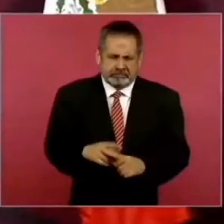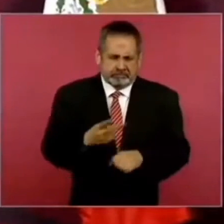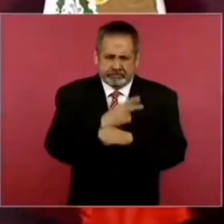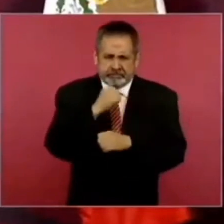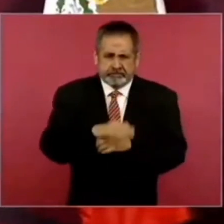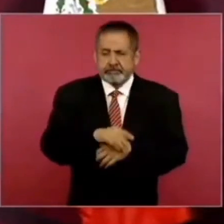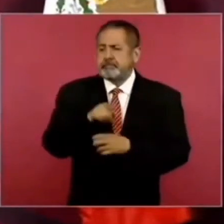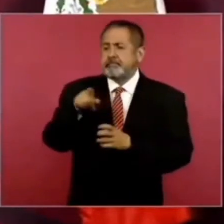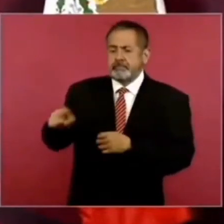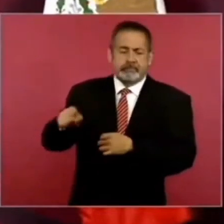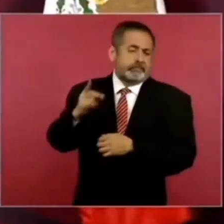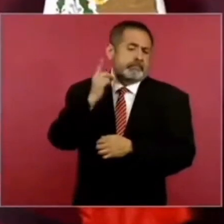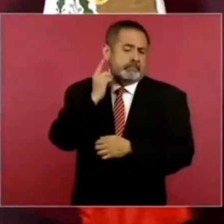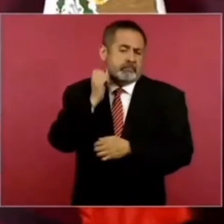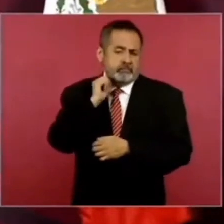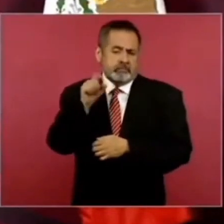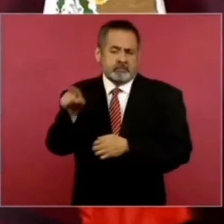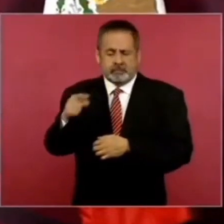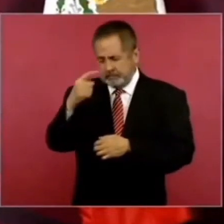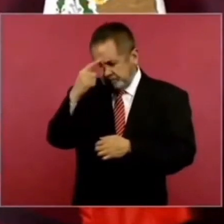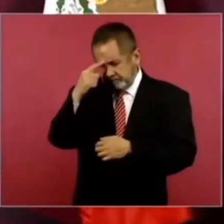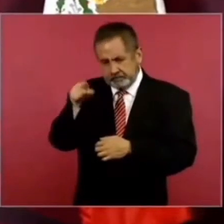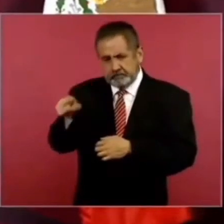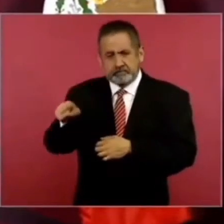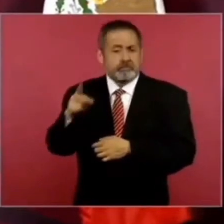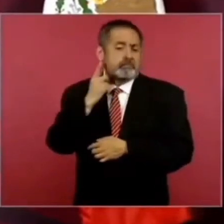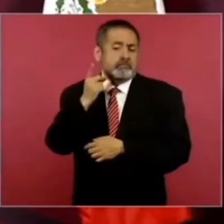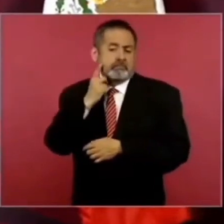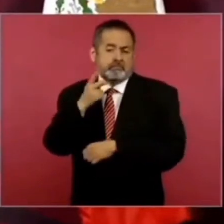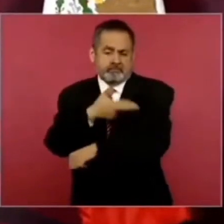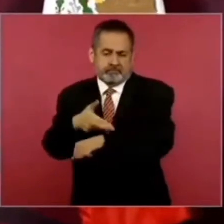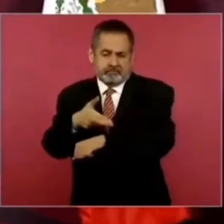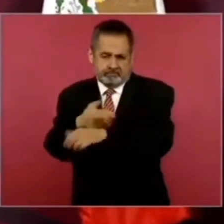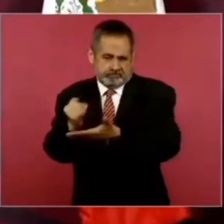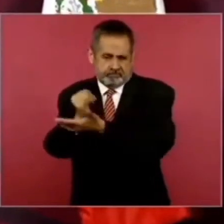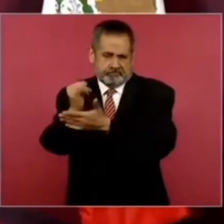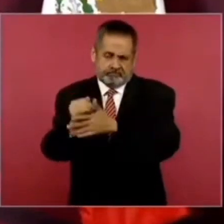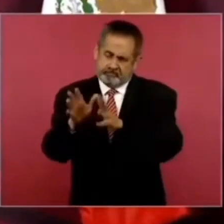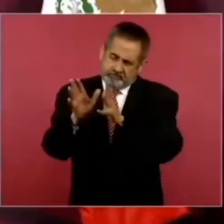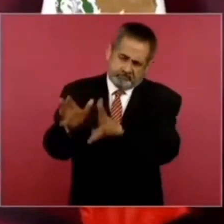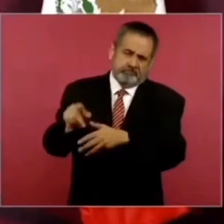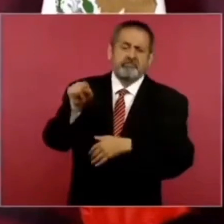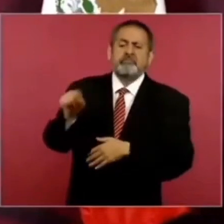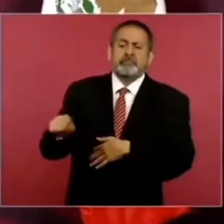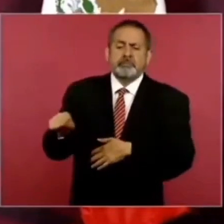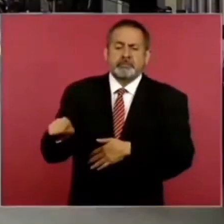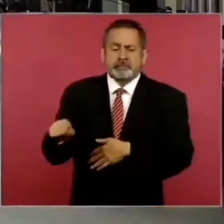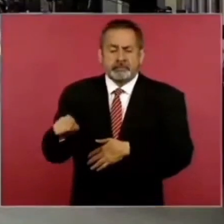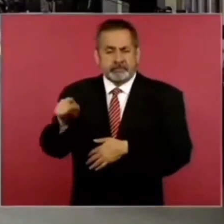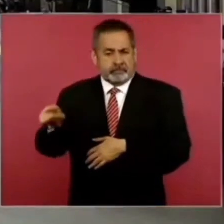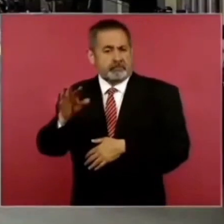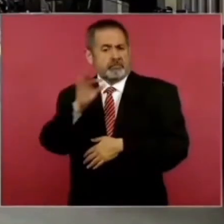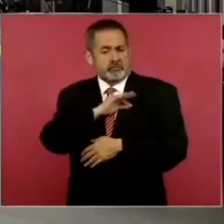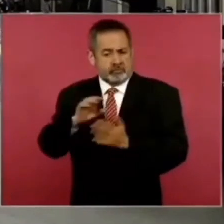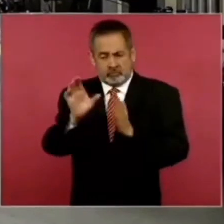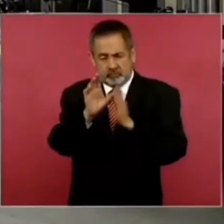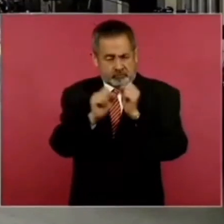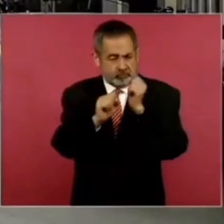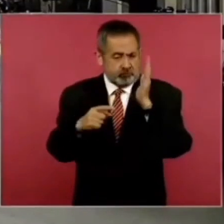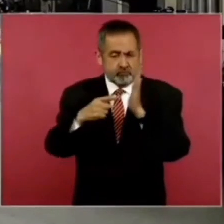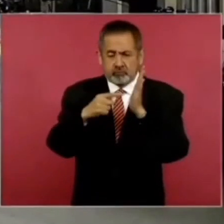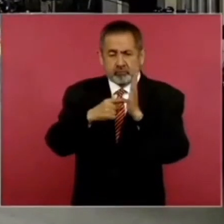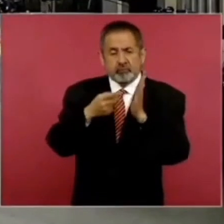Legislativo, que tiene facultad para eso, porque el Poder Legislativo tiene como facultad